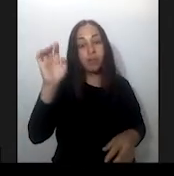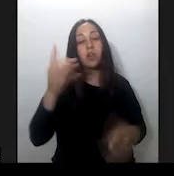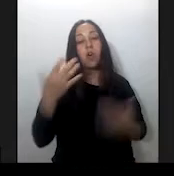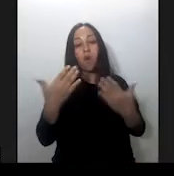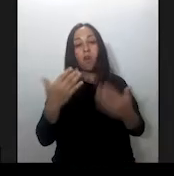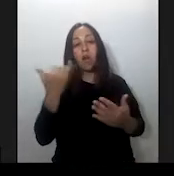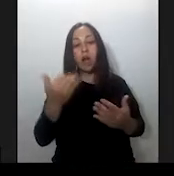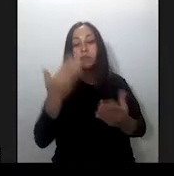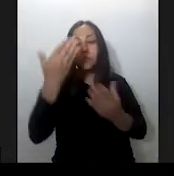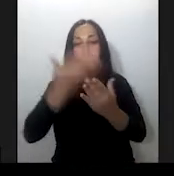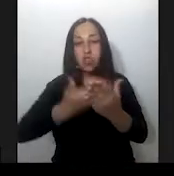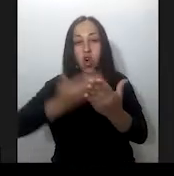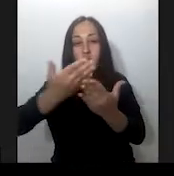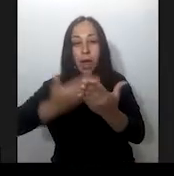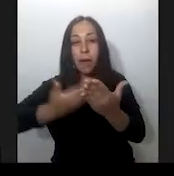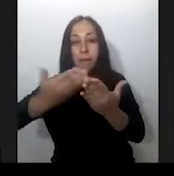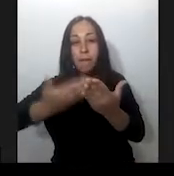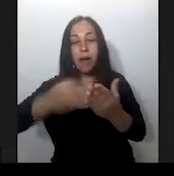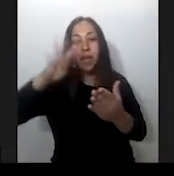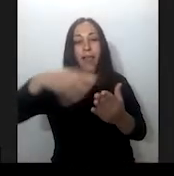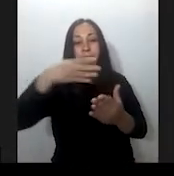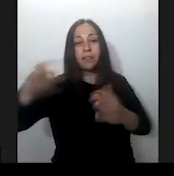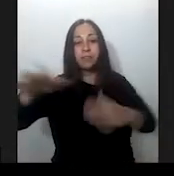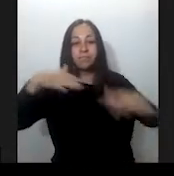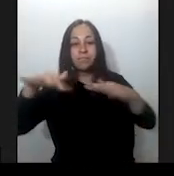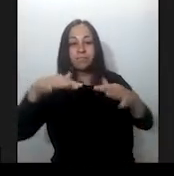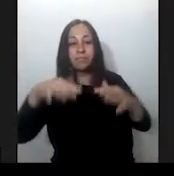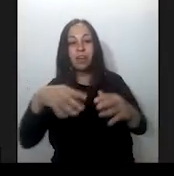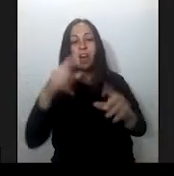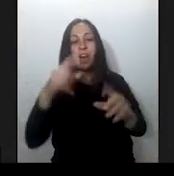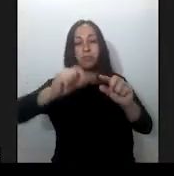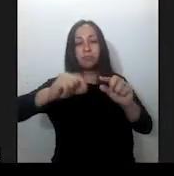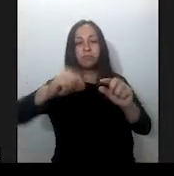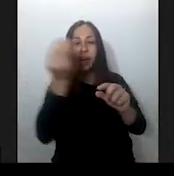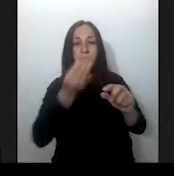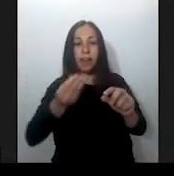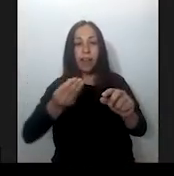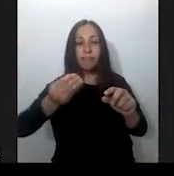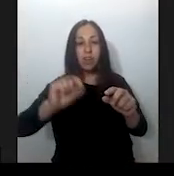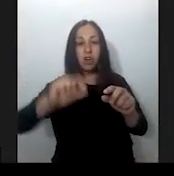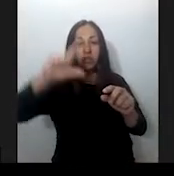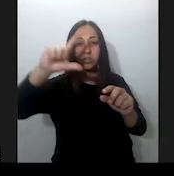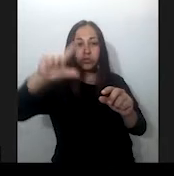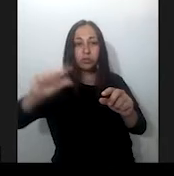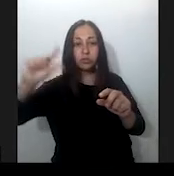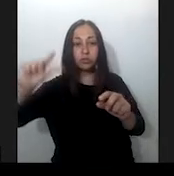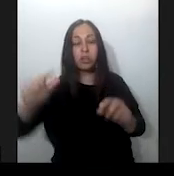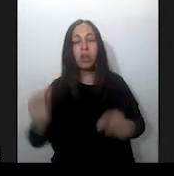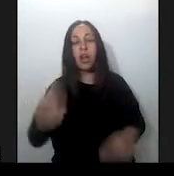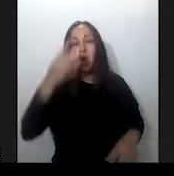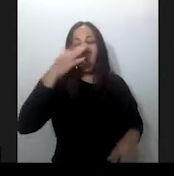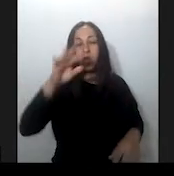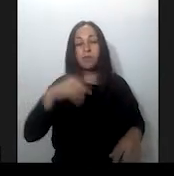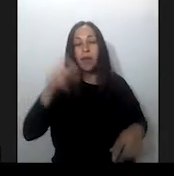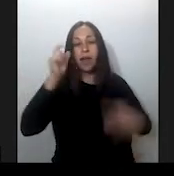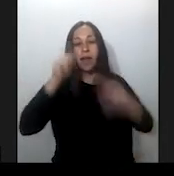de solapas, ¿no? Podemos crear tablas dinámicas, nuestros propios gráficos. La última versión de Excel, que es la que yo estoy